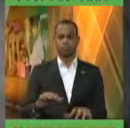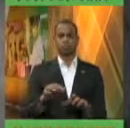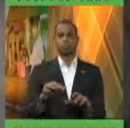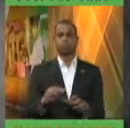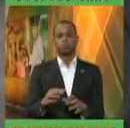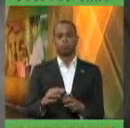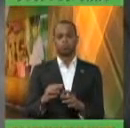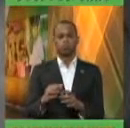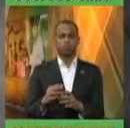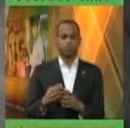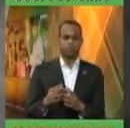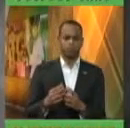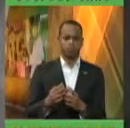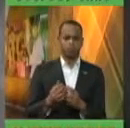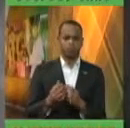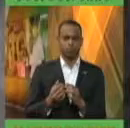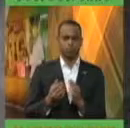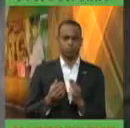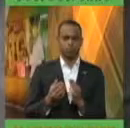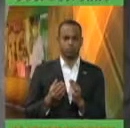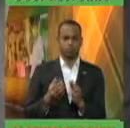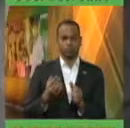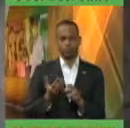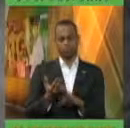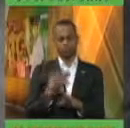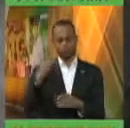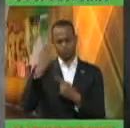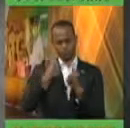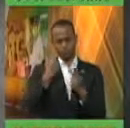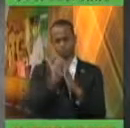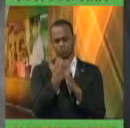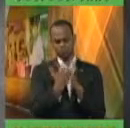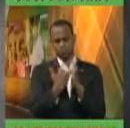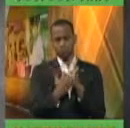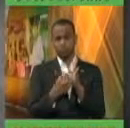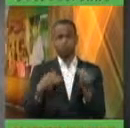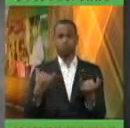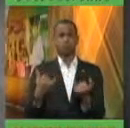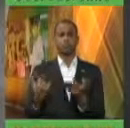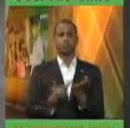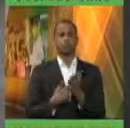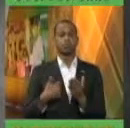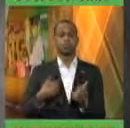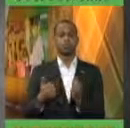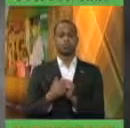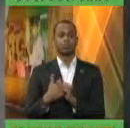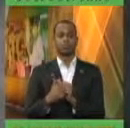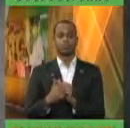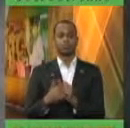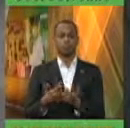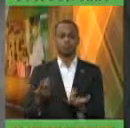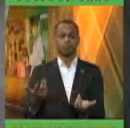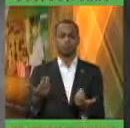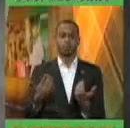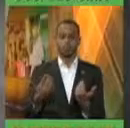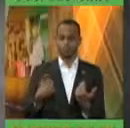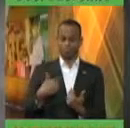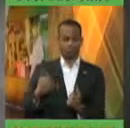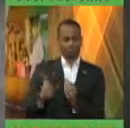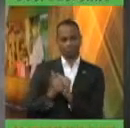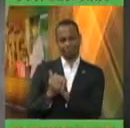sin tomar en cuenta estos protocolos en el día de hoy llevando muy bien acompañado por ya lo